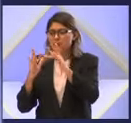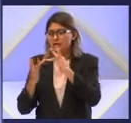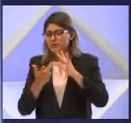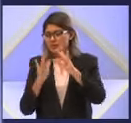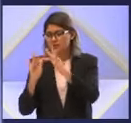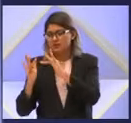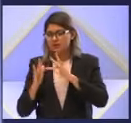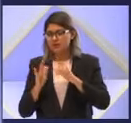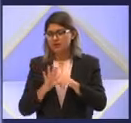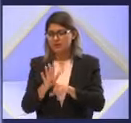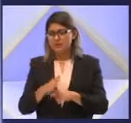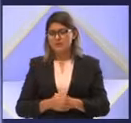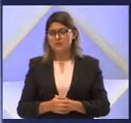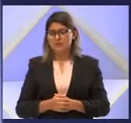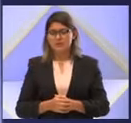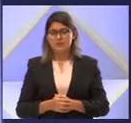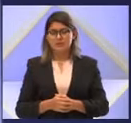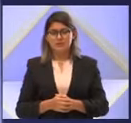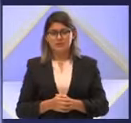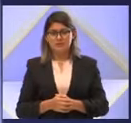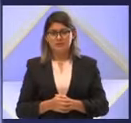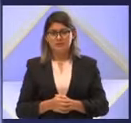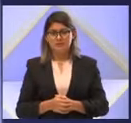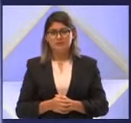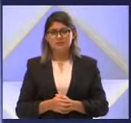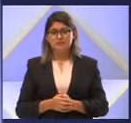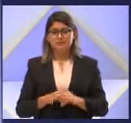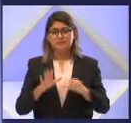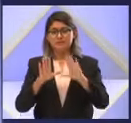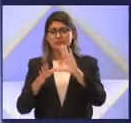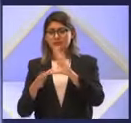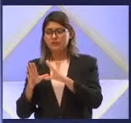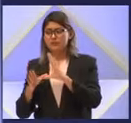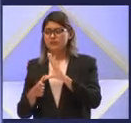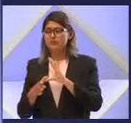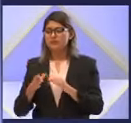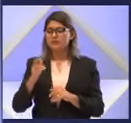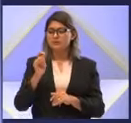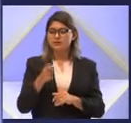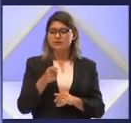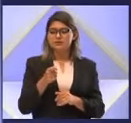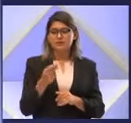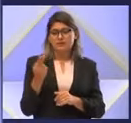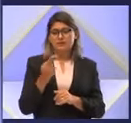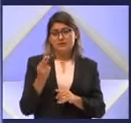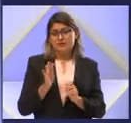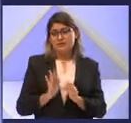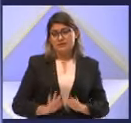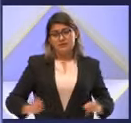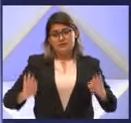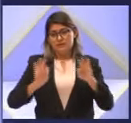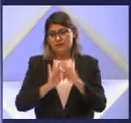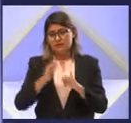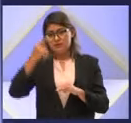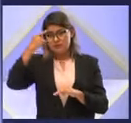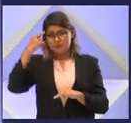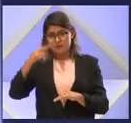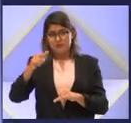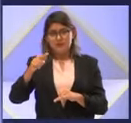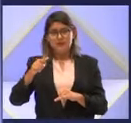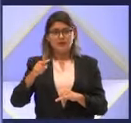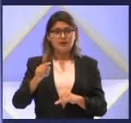de manera que los satélites deben la visión que yo tengo es que van a ser una parte integral de entre los dentro de las redes